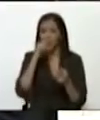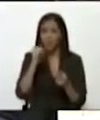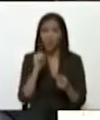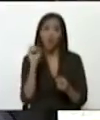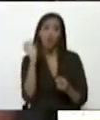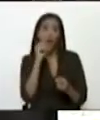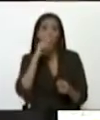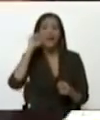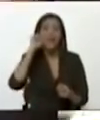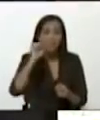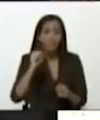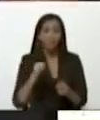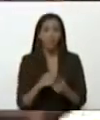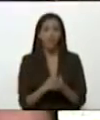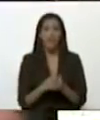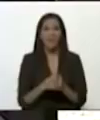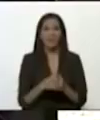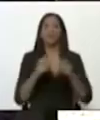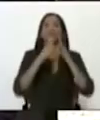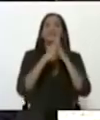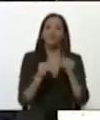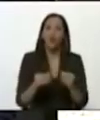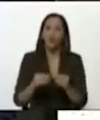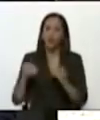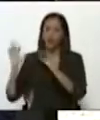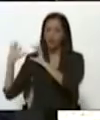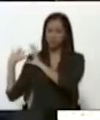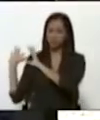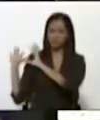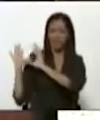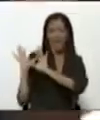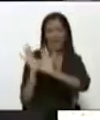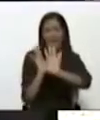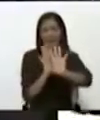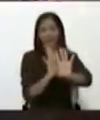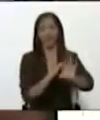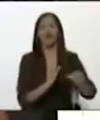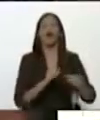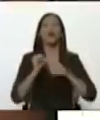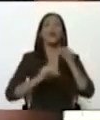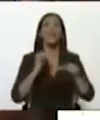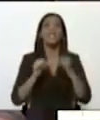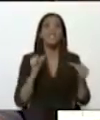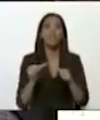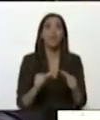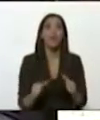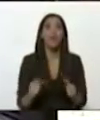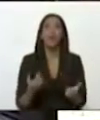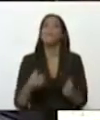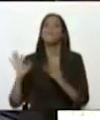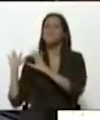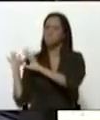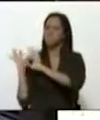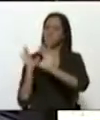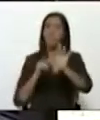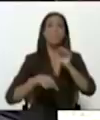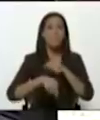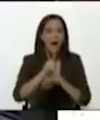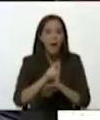al compañero Tárez. Todos vamos a salir en bloque. A los colectivos. Ustedes tocan un colectivo, vamos a salir en bloque.